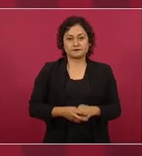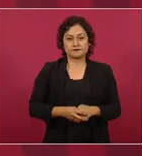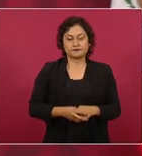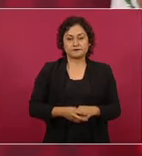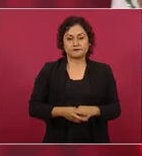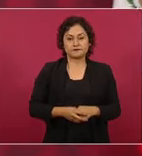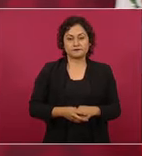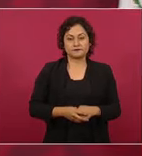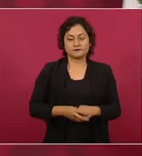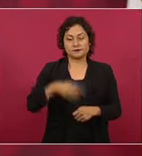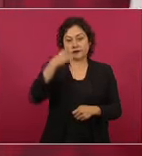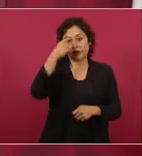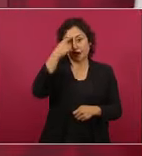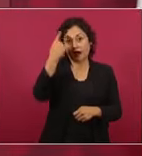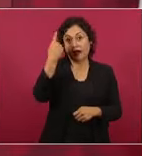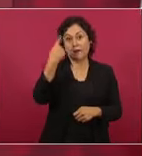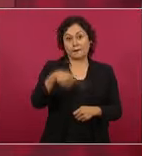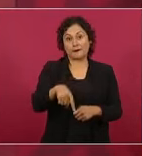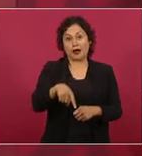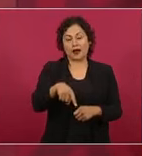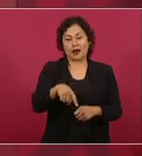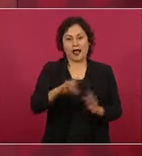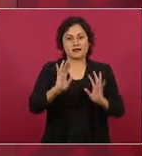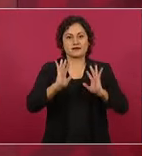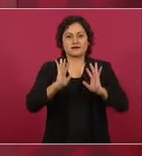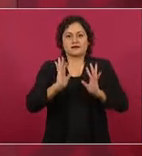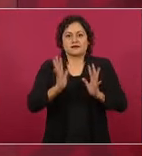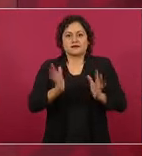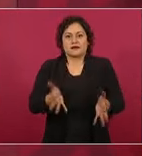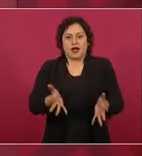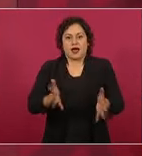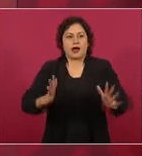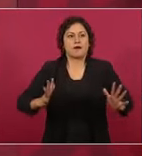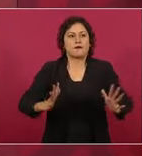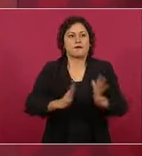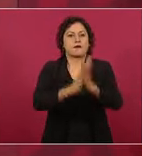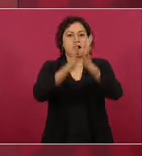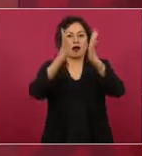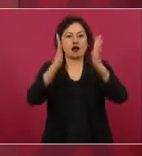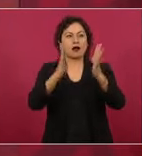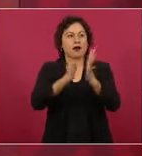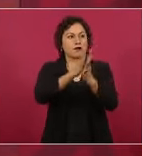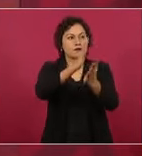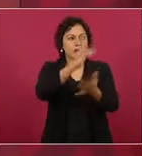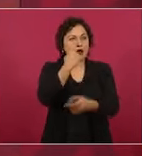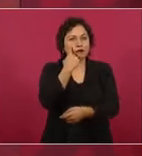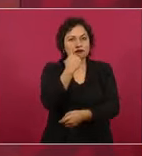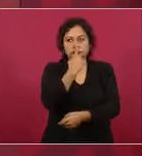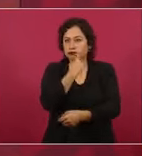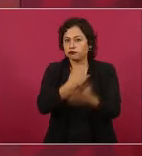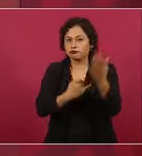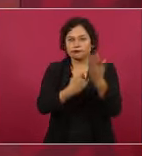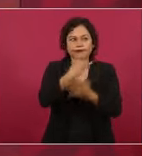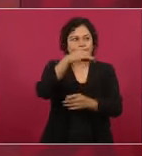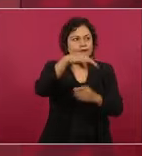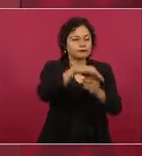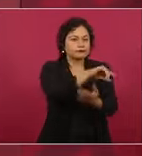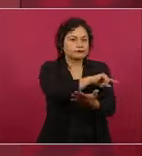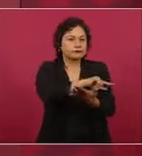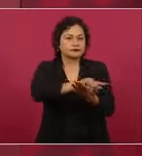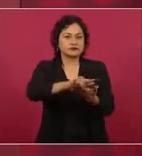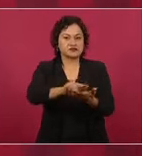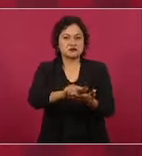se convierta la democracia en forma de vida y en sistema político y en un hábito, y